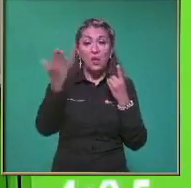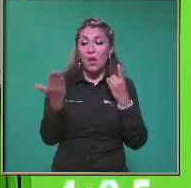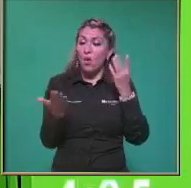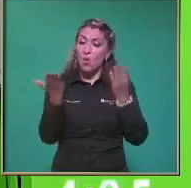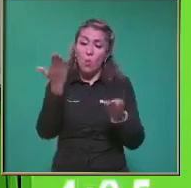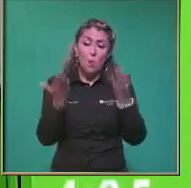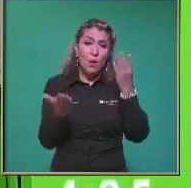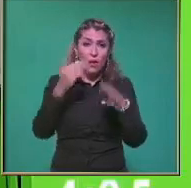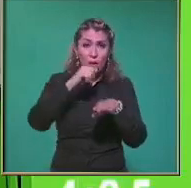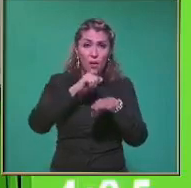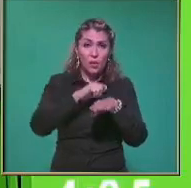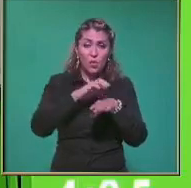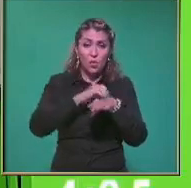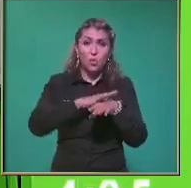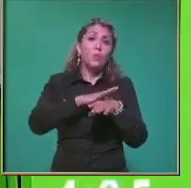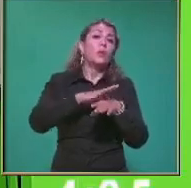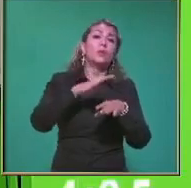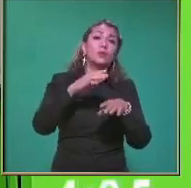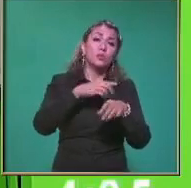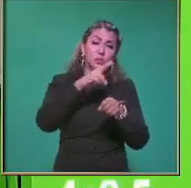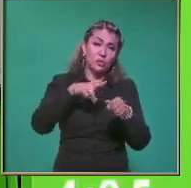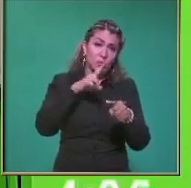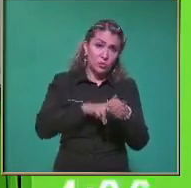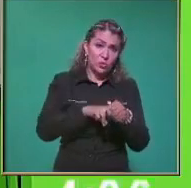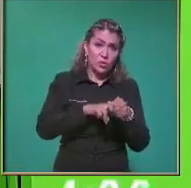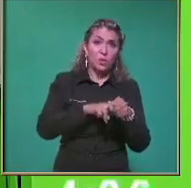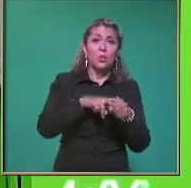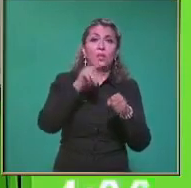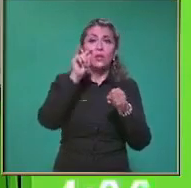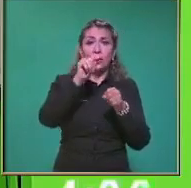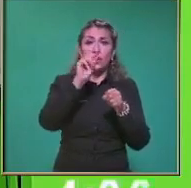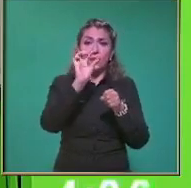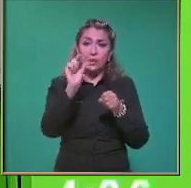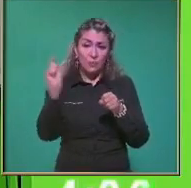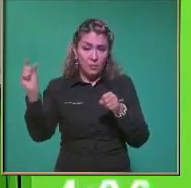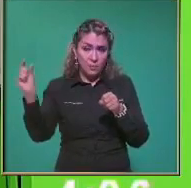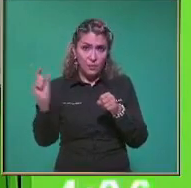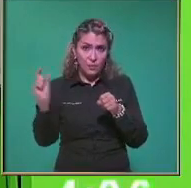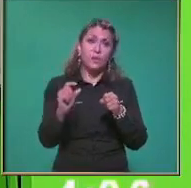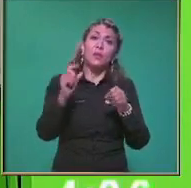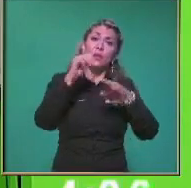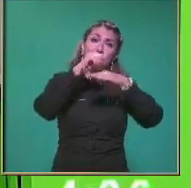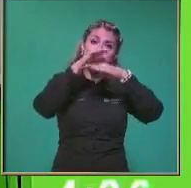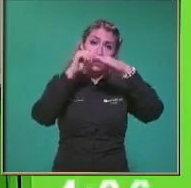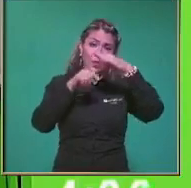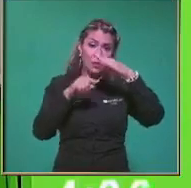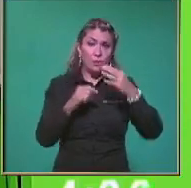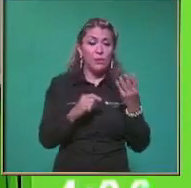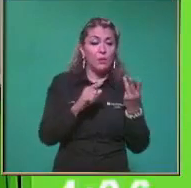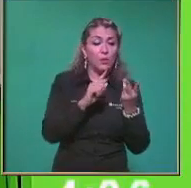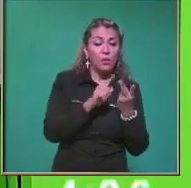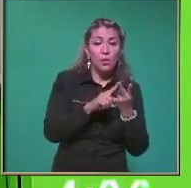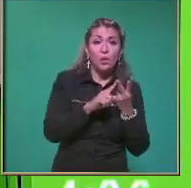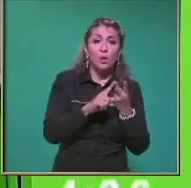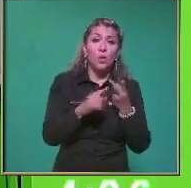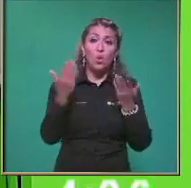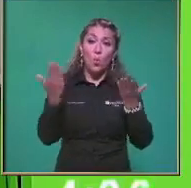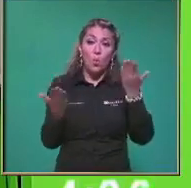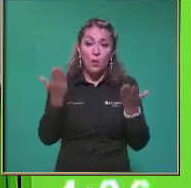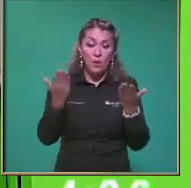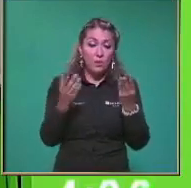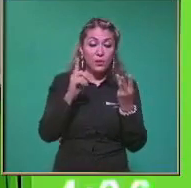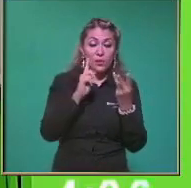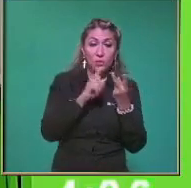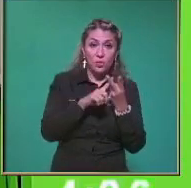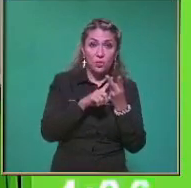naturales, fraccionarios y decimales. Explicitación de los criterios de comparación. Bueno, pero eso está muy amplio,